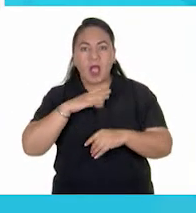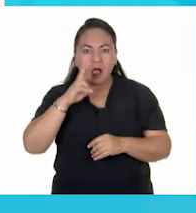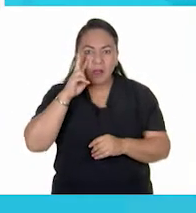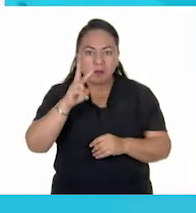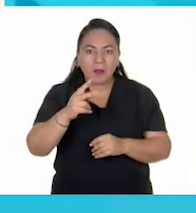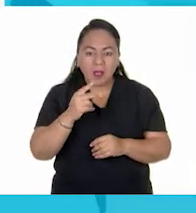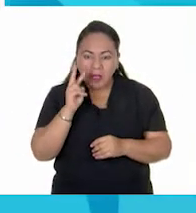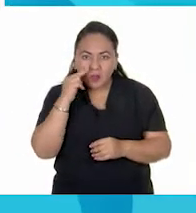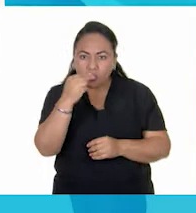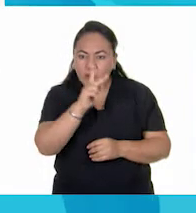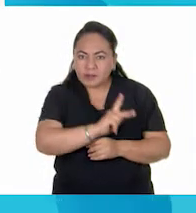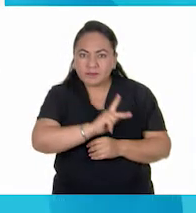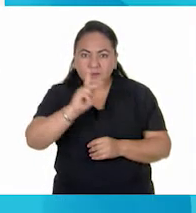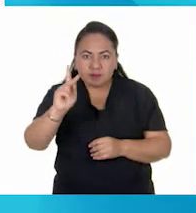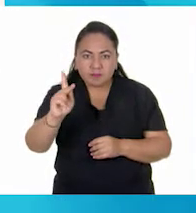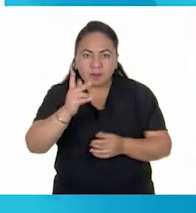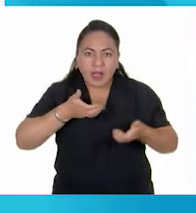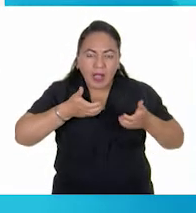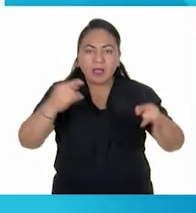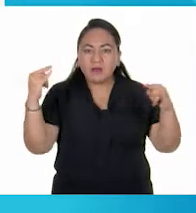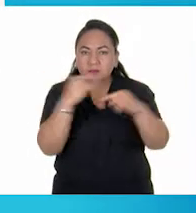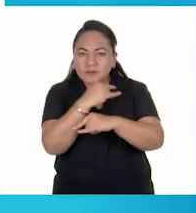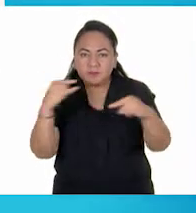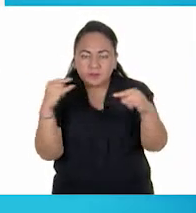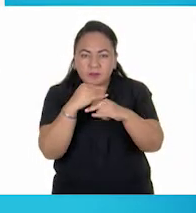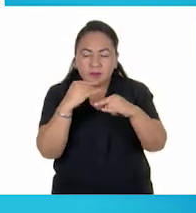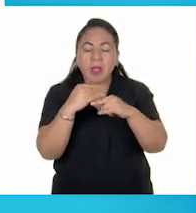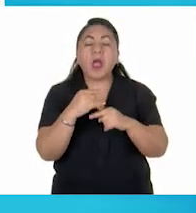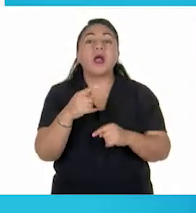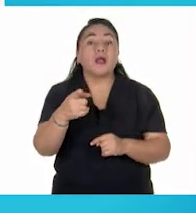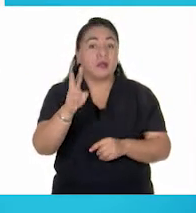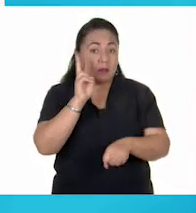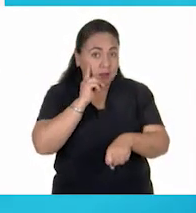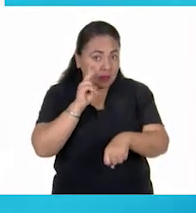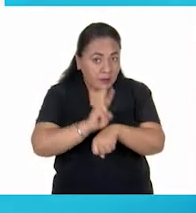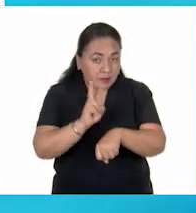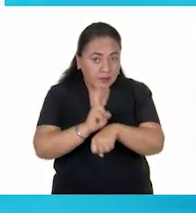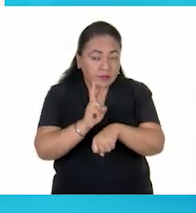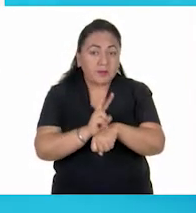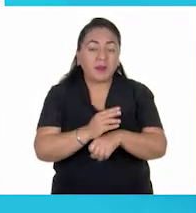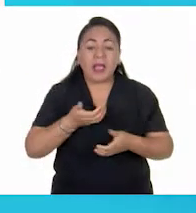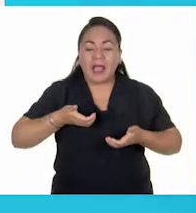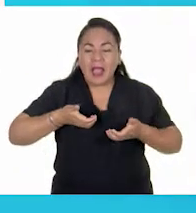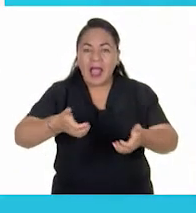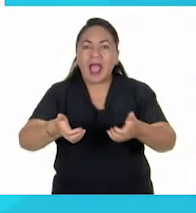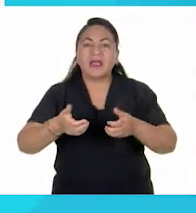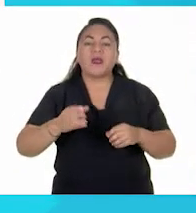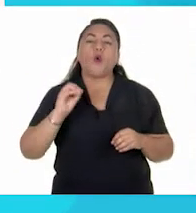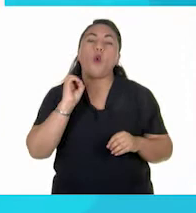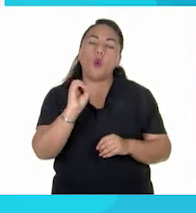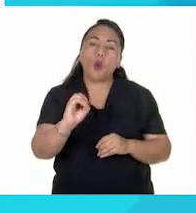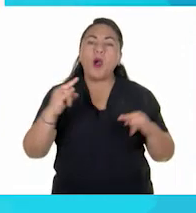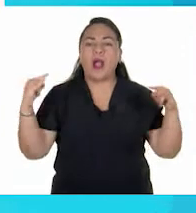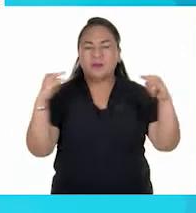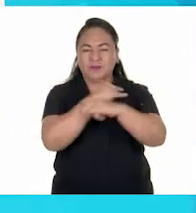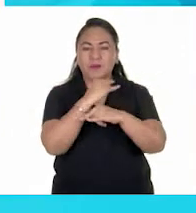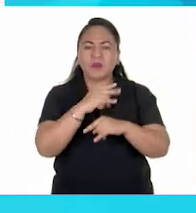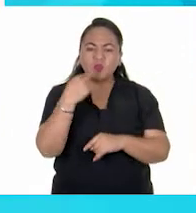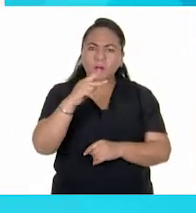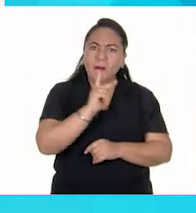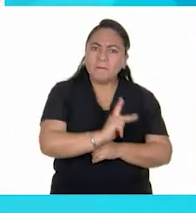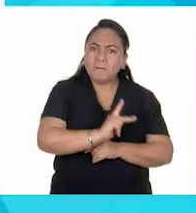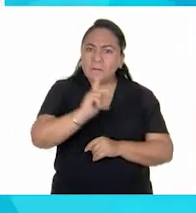tienen el mismo nombre, así que fíjate bien, puede pasar que encuentres calles y avenidas que se llamen igual. Por